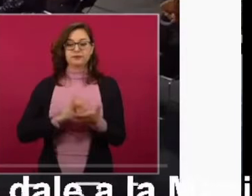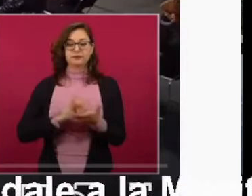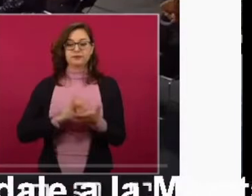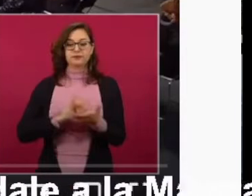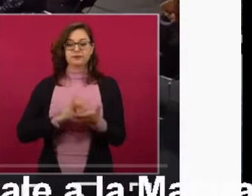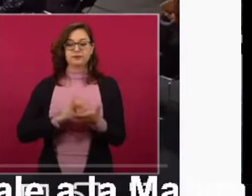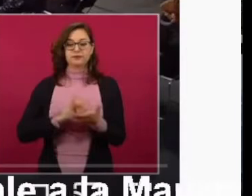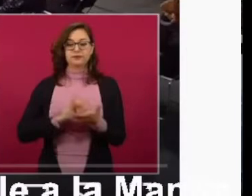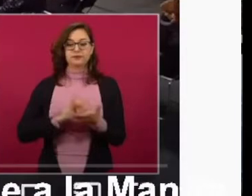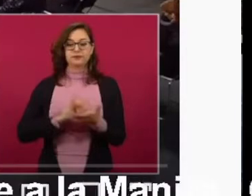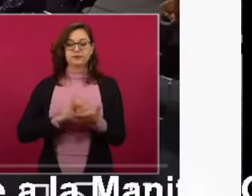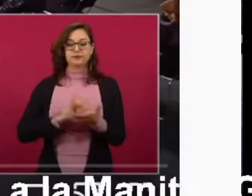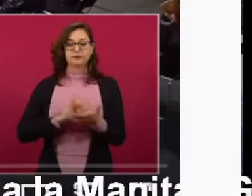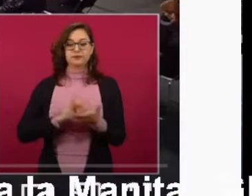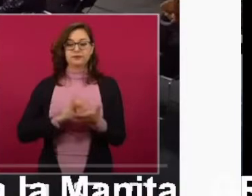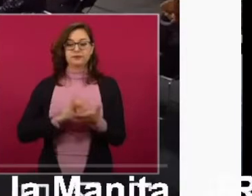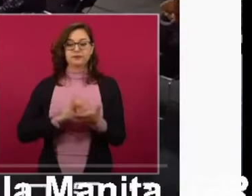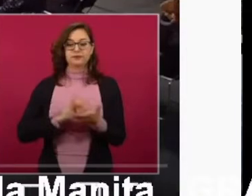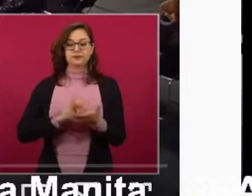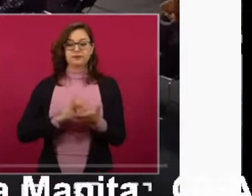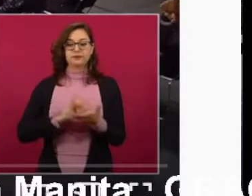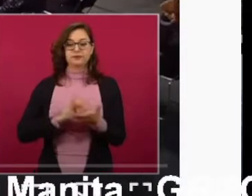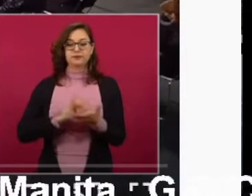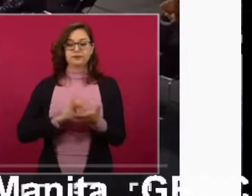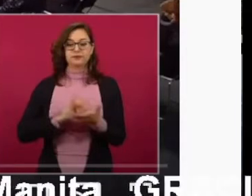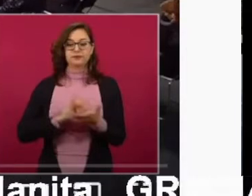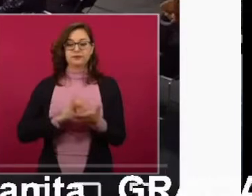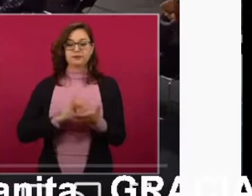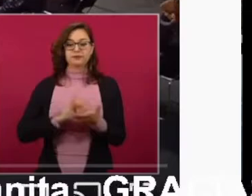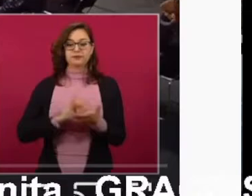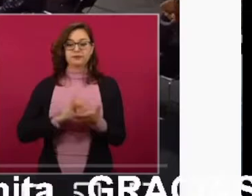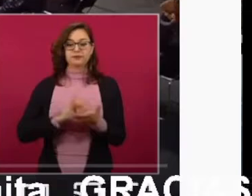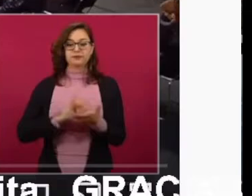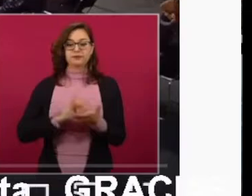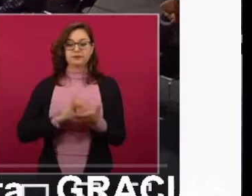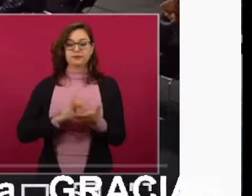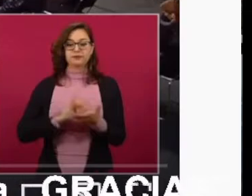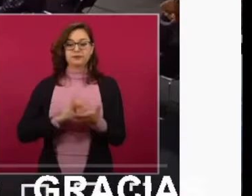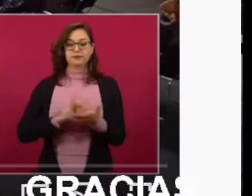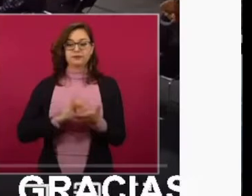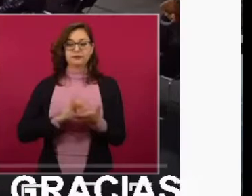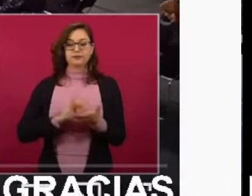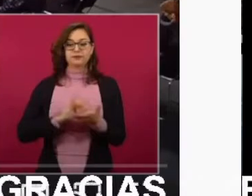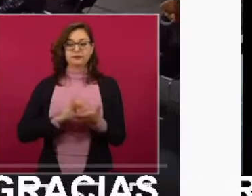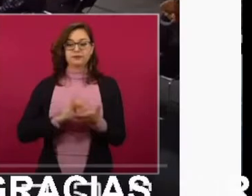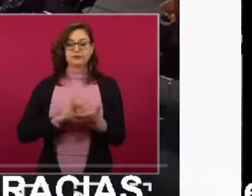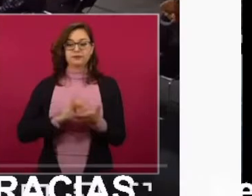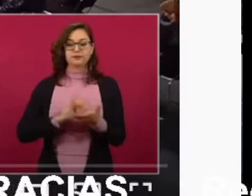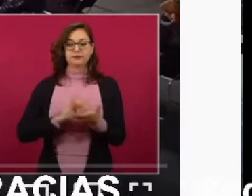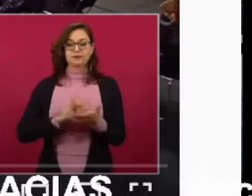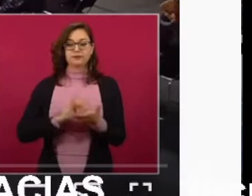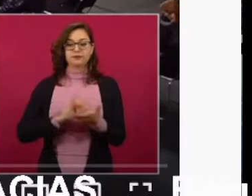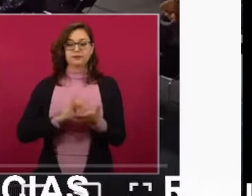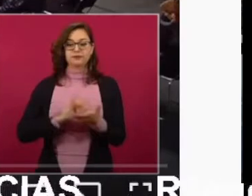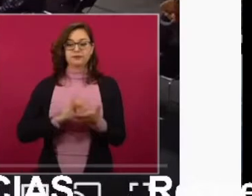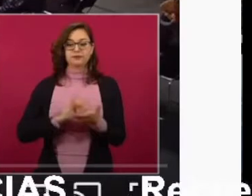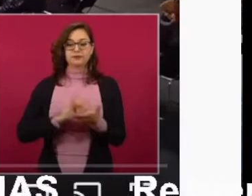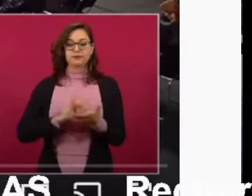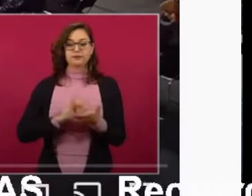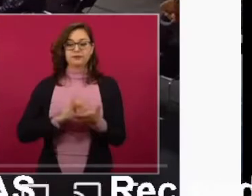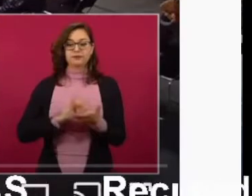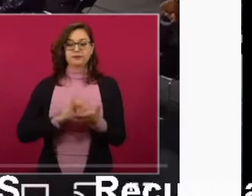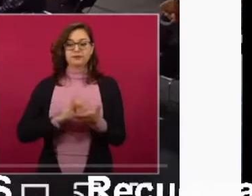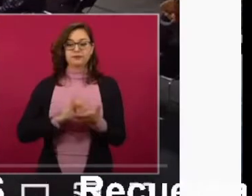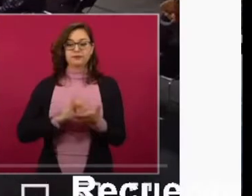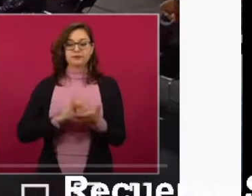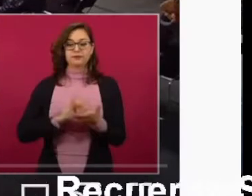conciencia de que nosotros el pueblo de mexico es el que va a ordenar bueno